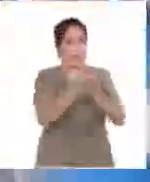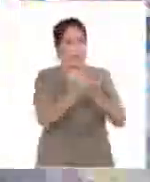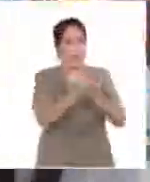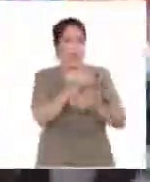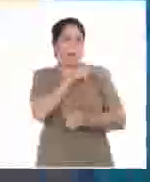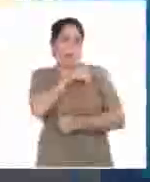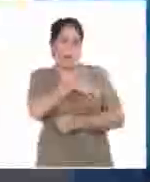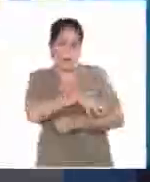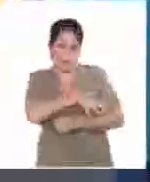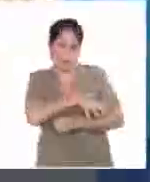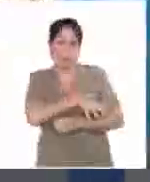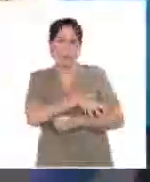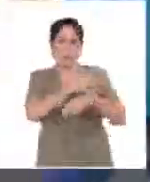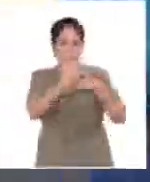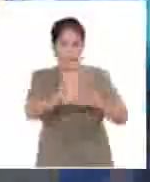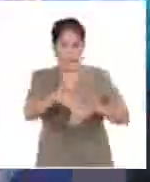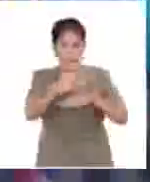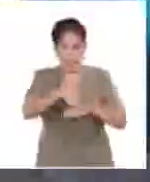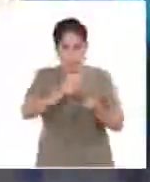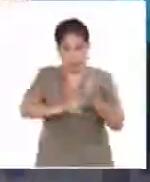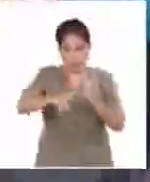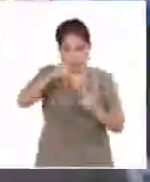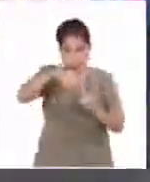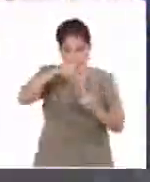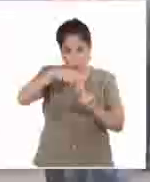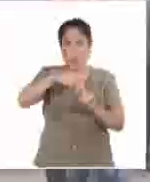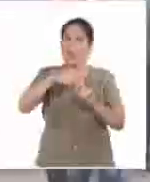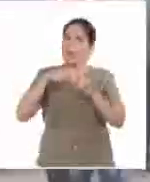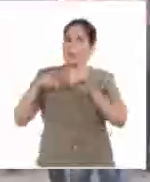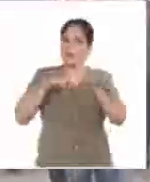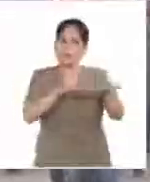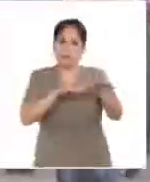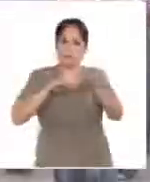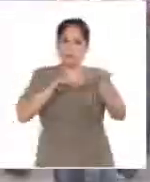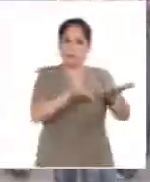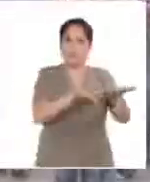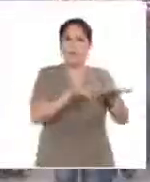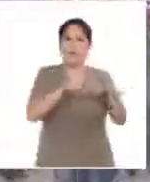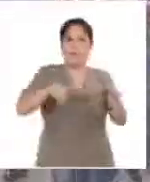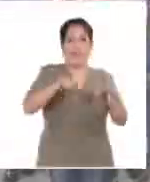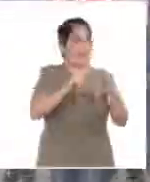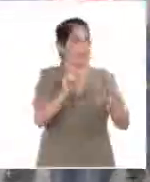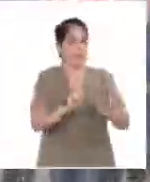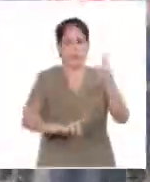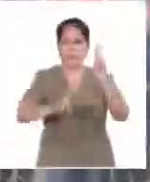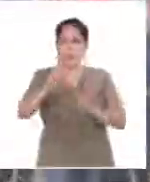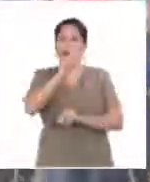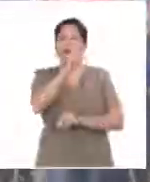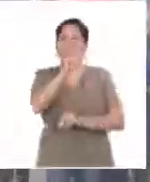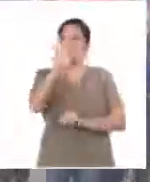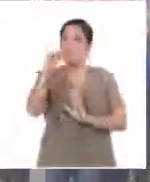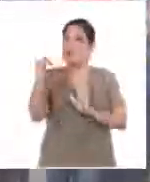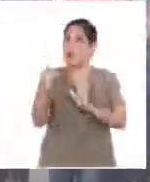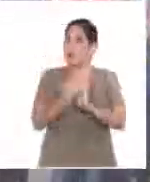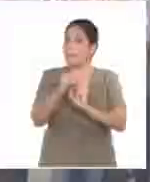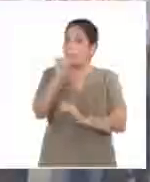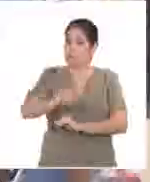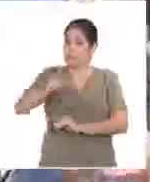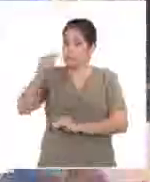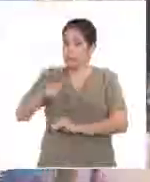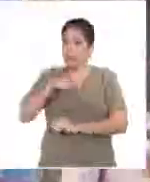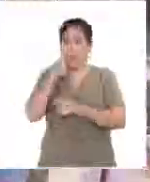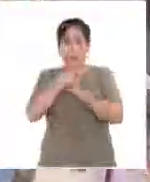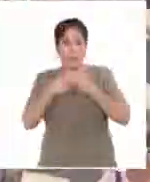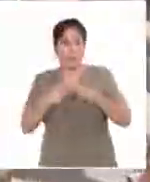la calle Vicente García del Centro Histórico de la ciudad. Más de 18.000 personas, entre pioneros,